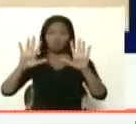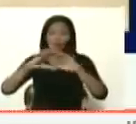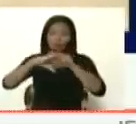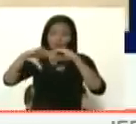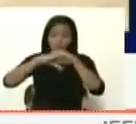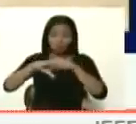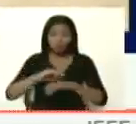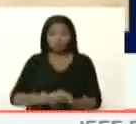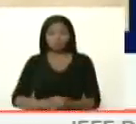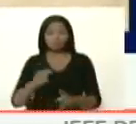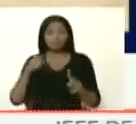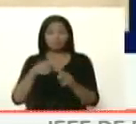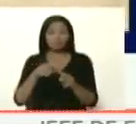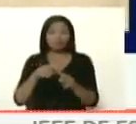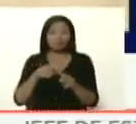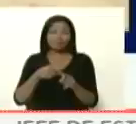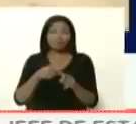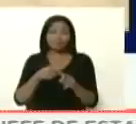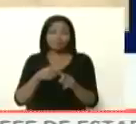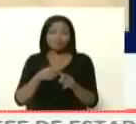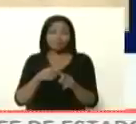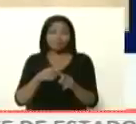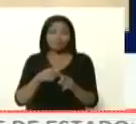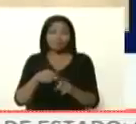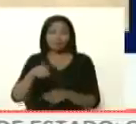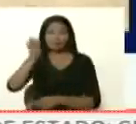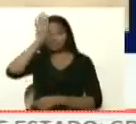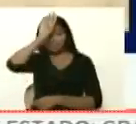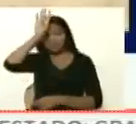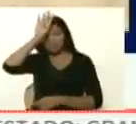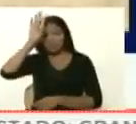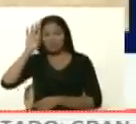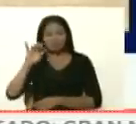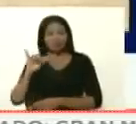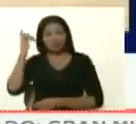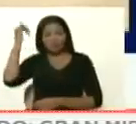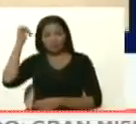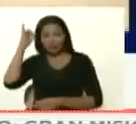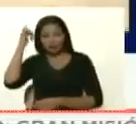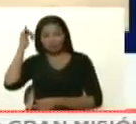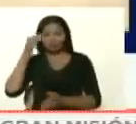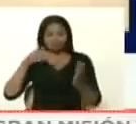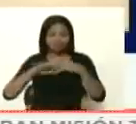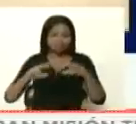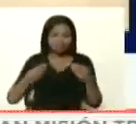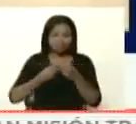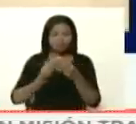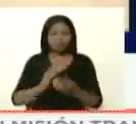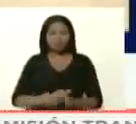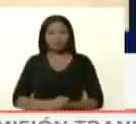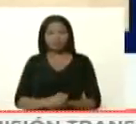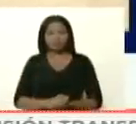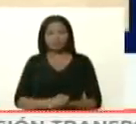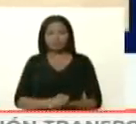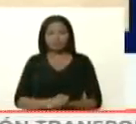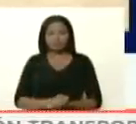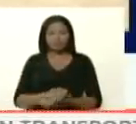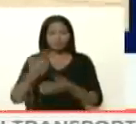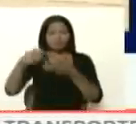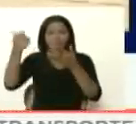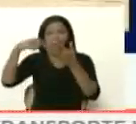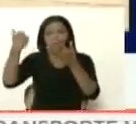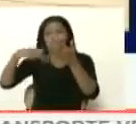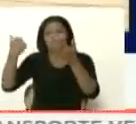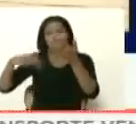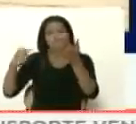La ruta Antímano La Yaguara Centro, 10 autobuses. La ruta Macarao, Adjuntas, Autopista Centro, 15